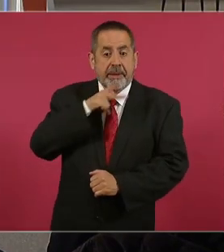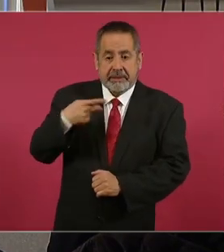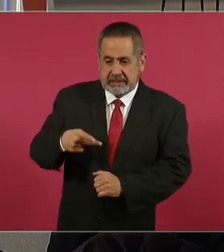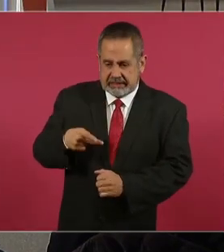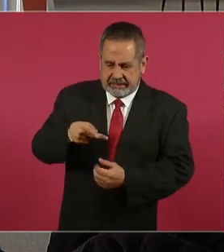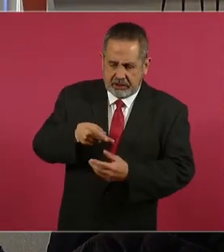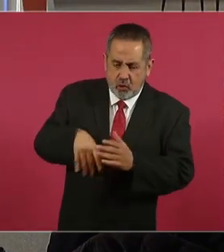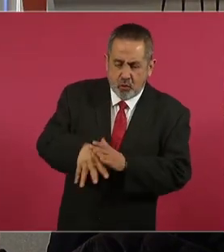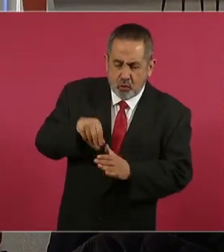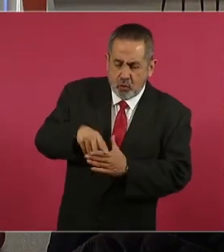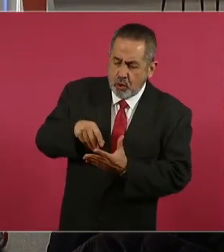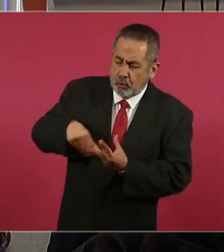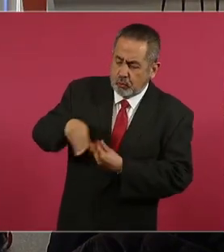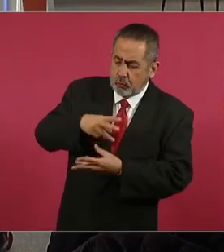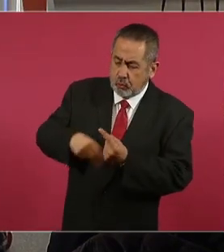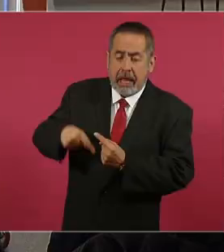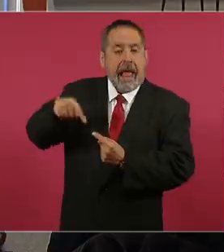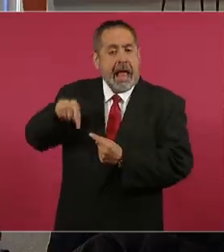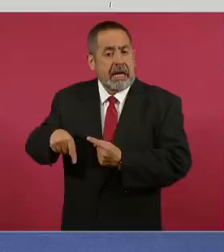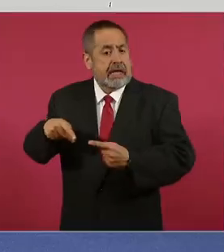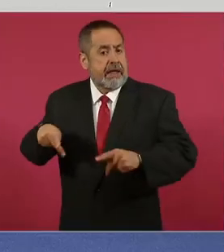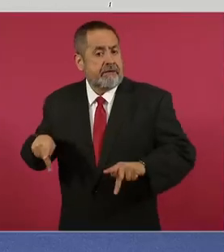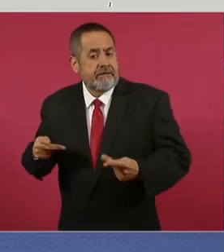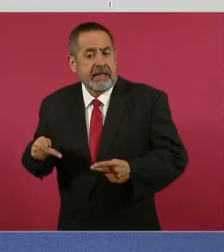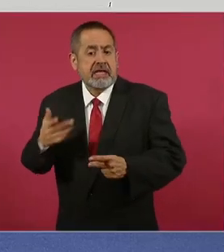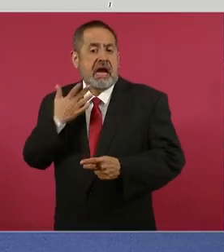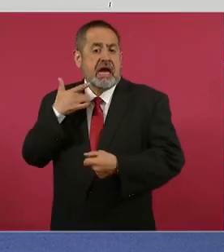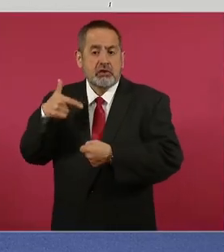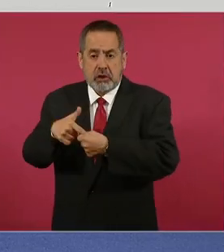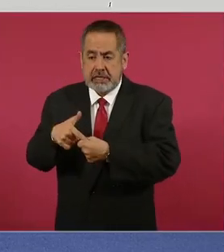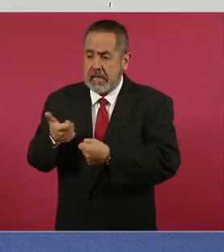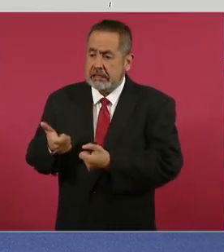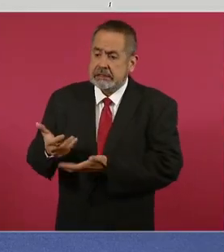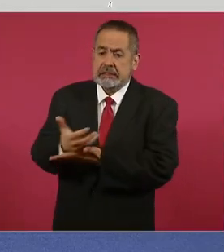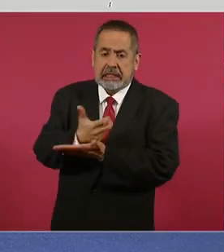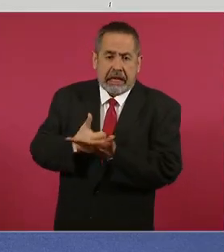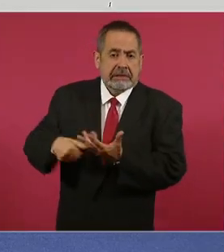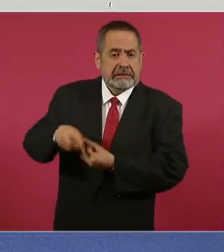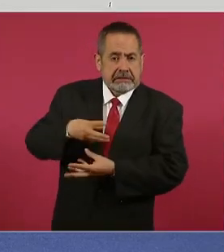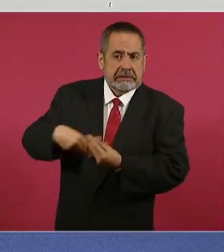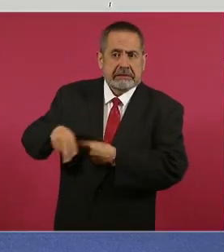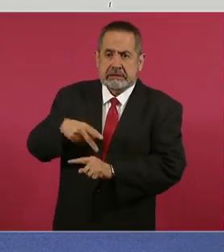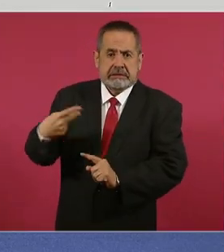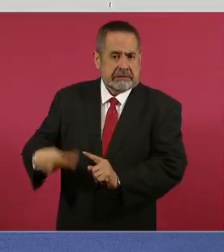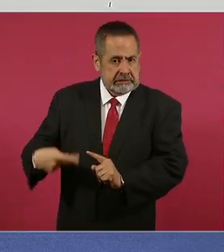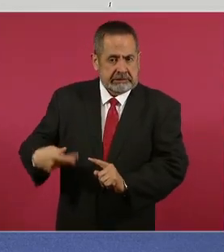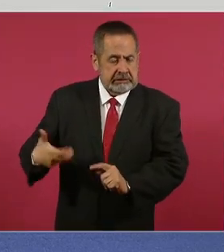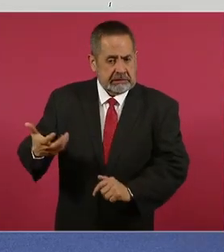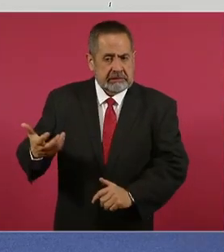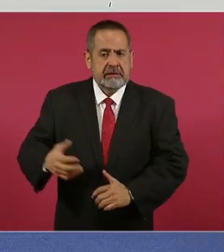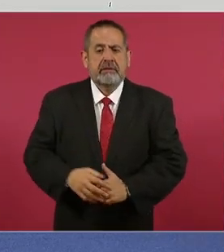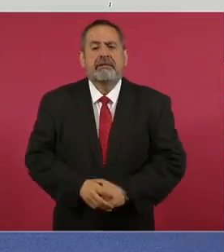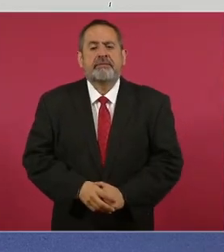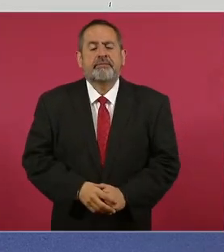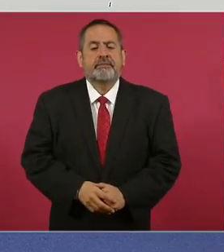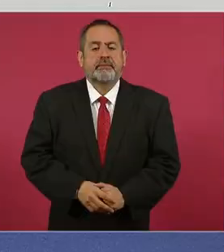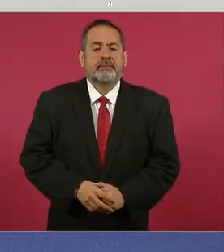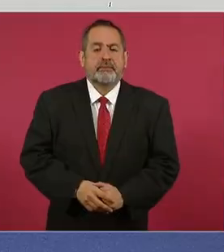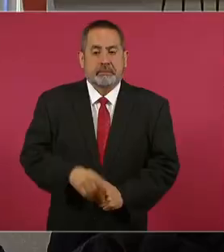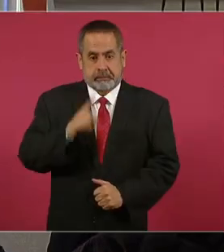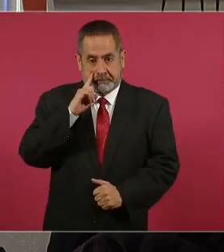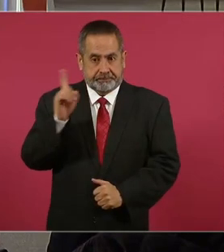vender gasolinas y que ese sea el ingreso fundamental de Petróleos Mexicanos. La que sigue, por